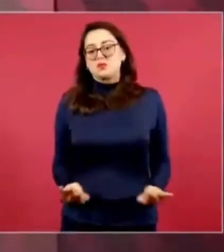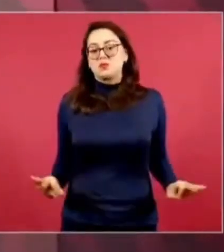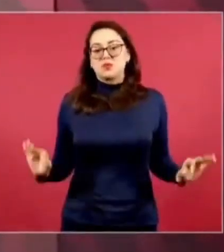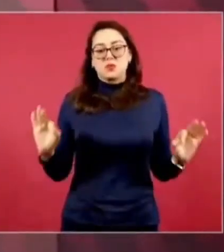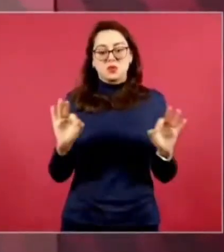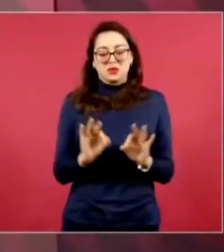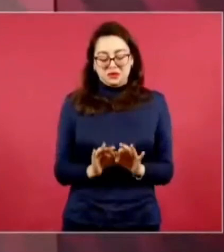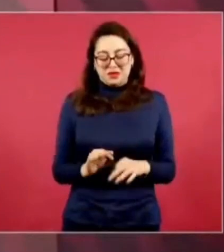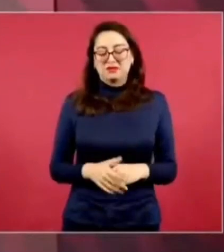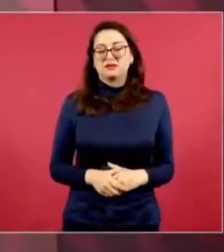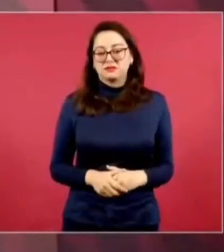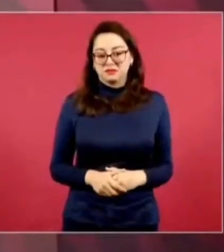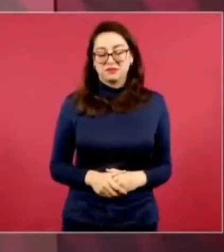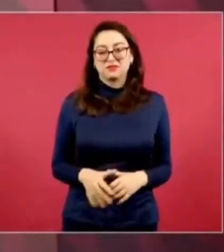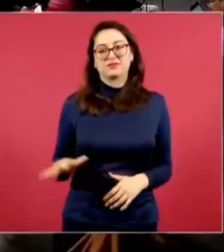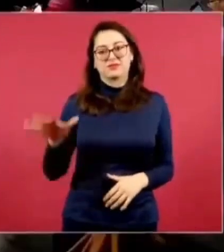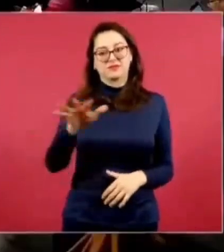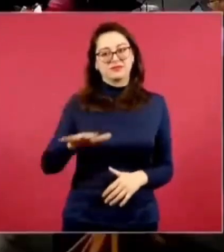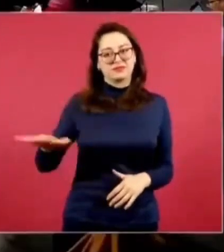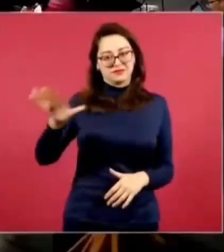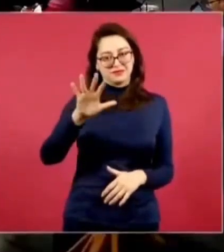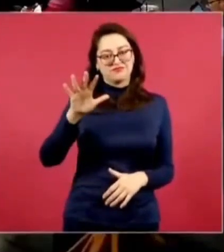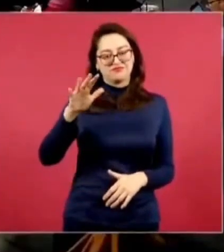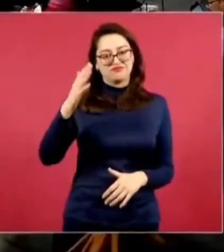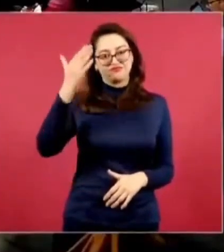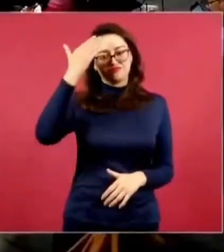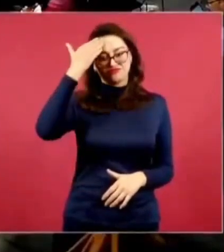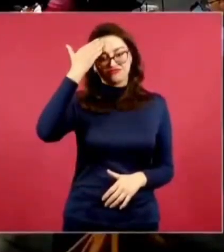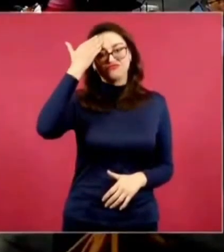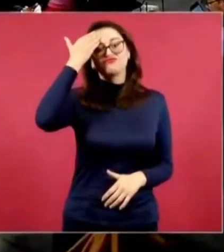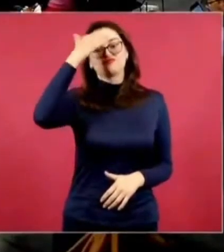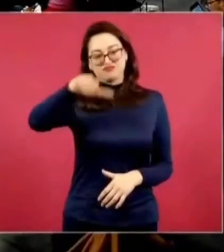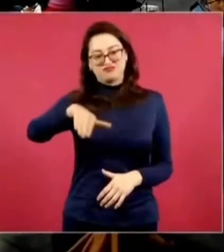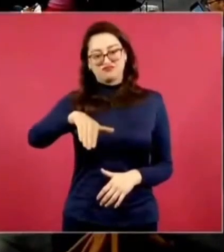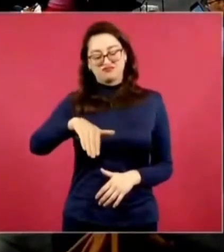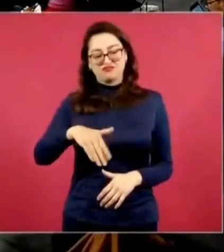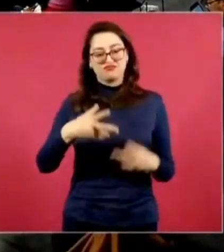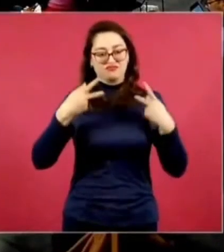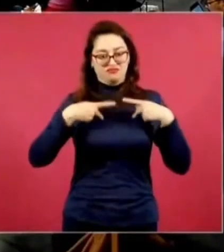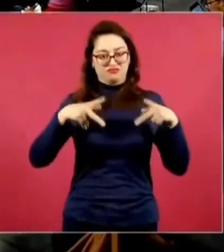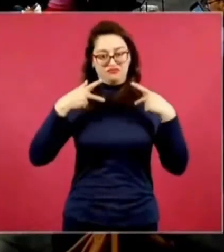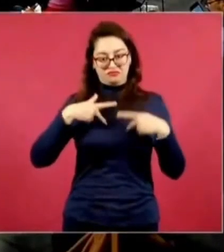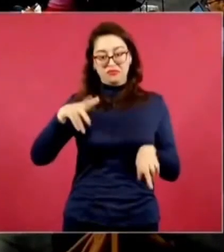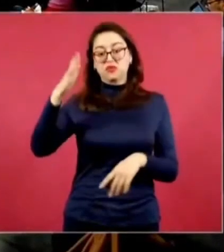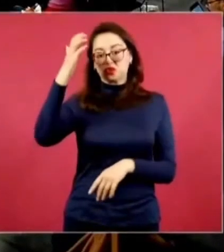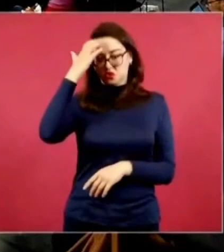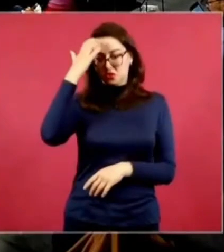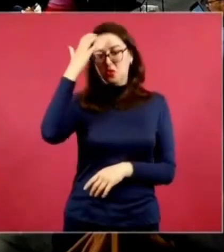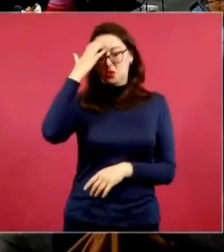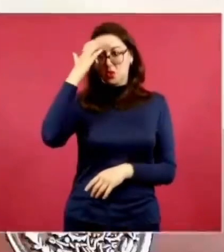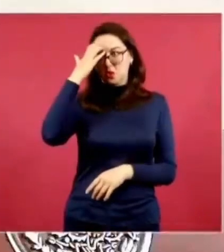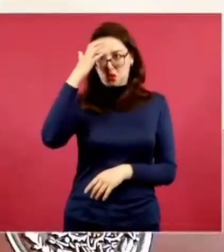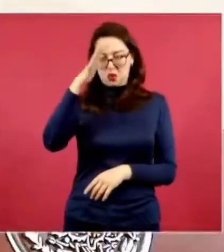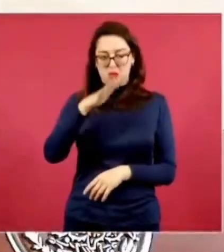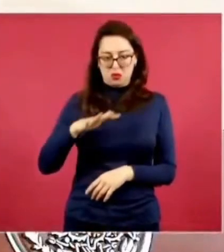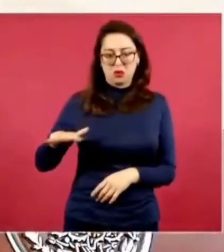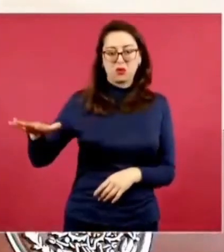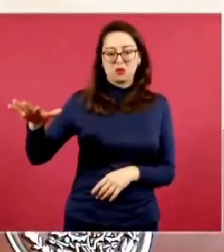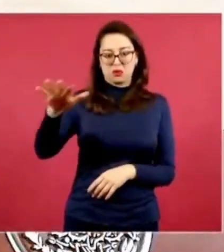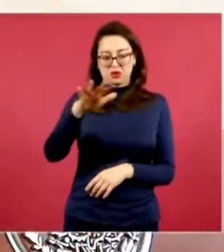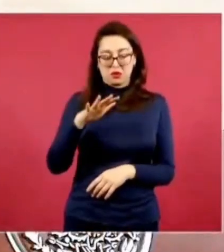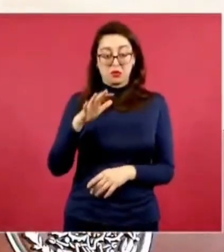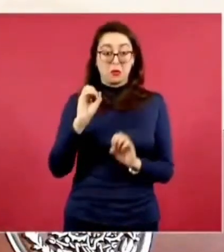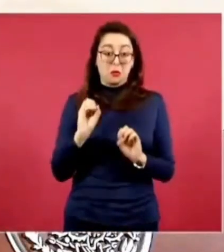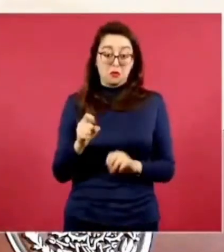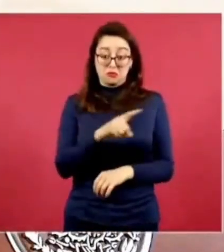de esa región o Quienes no lo son pero si quieren